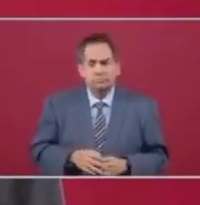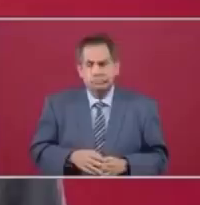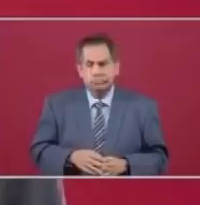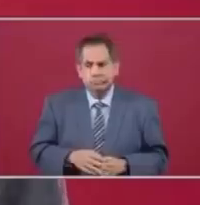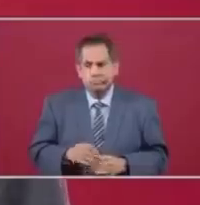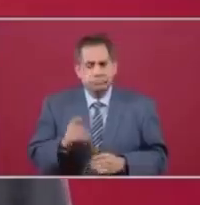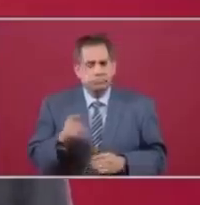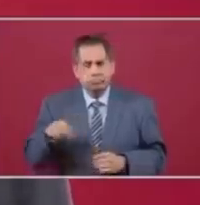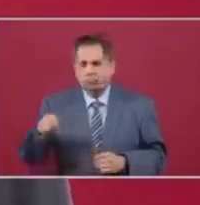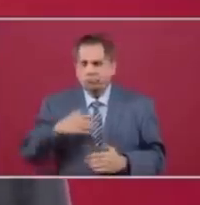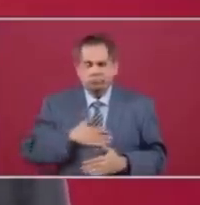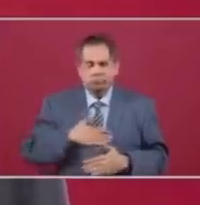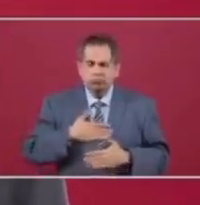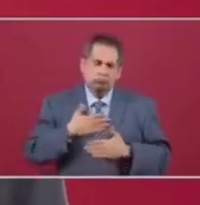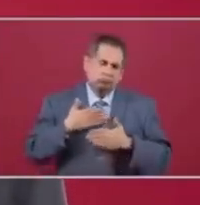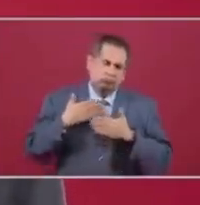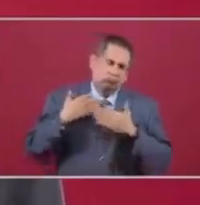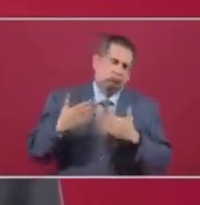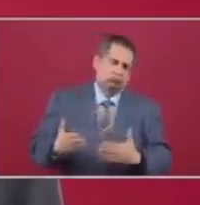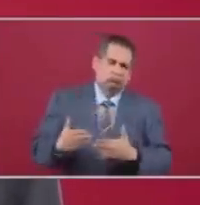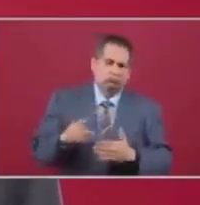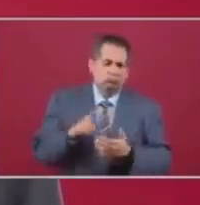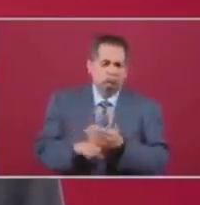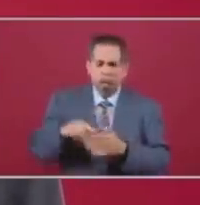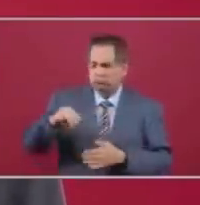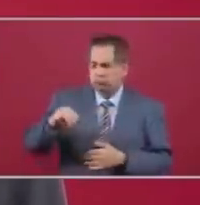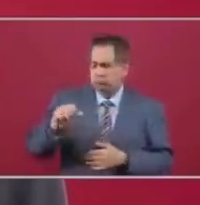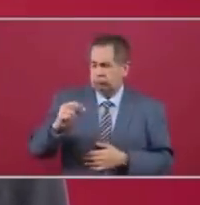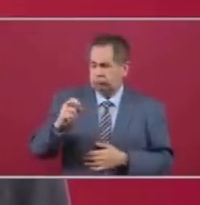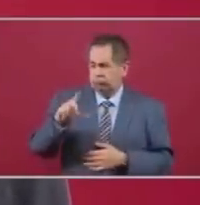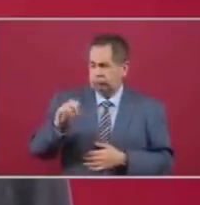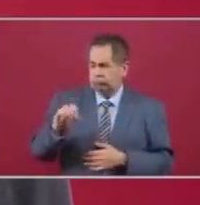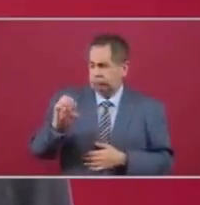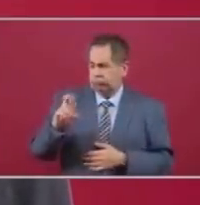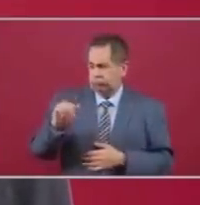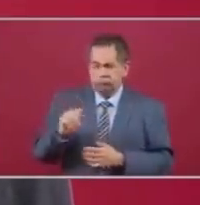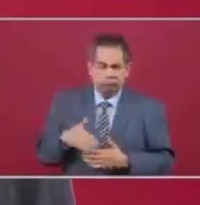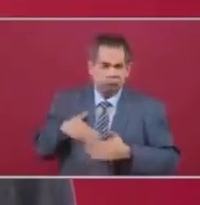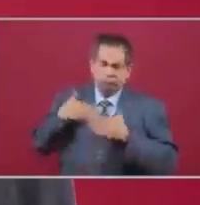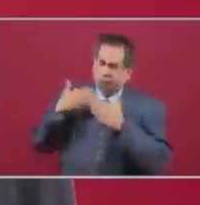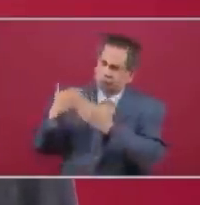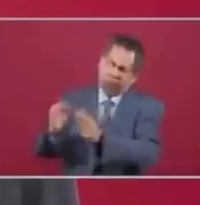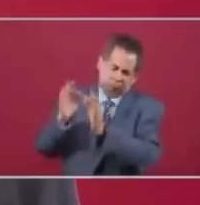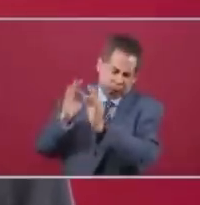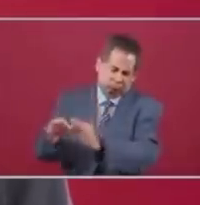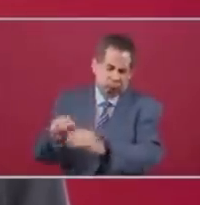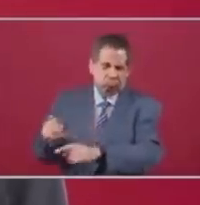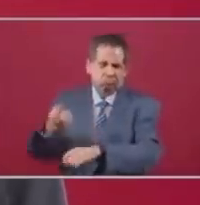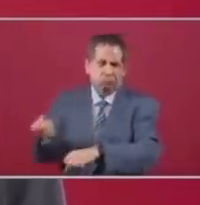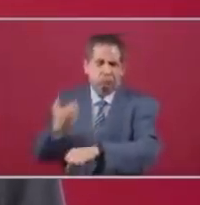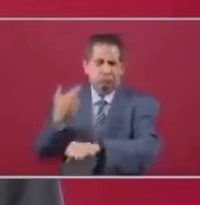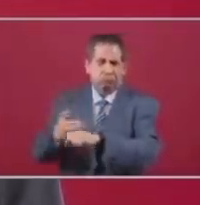mucha confianza a Marcelo Ebrard, secretario de Relaciones Exteriores,